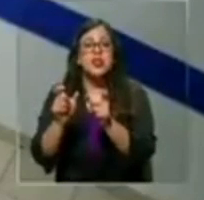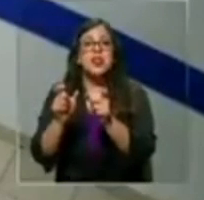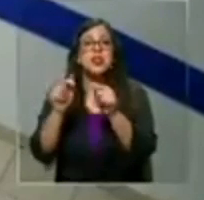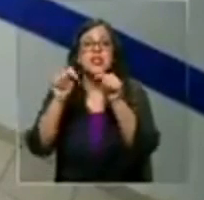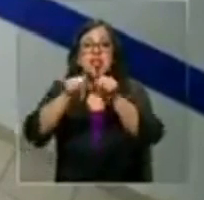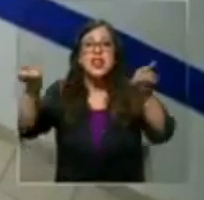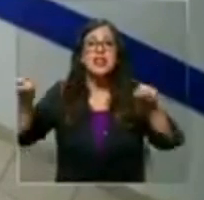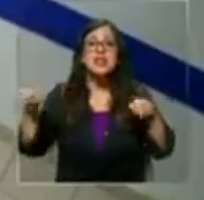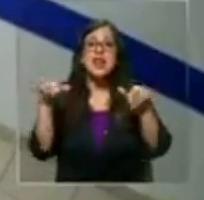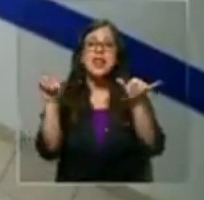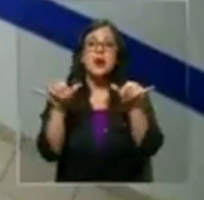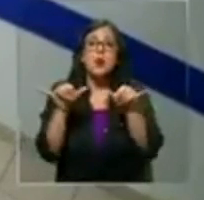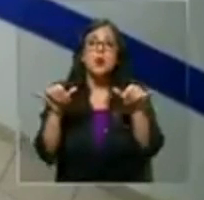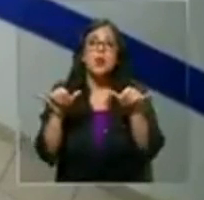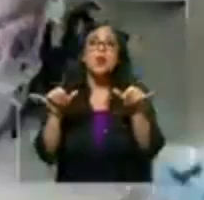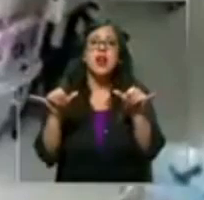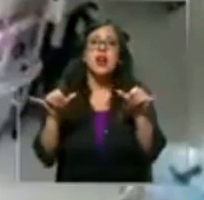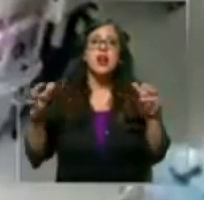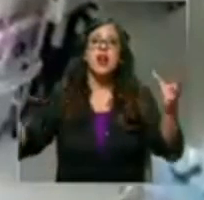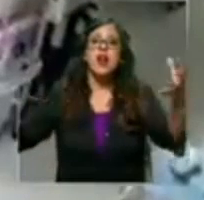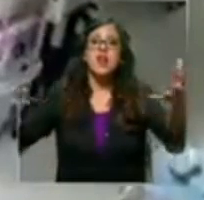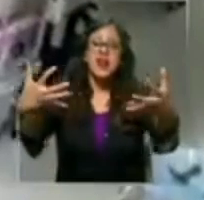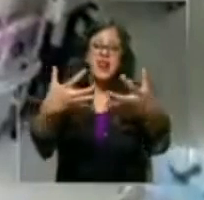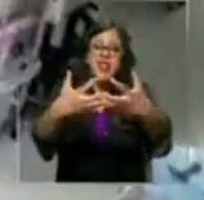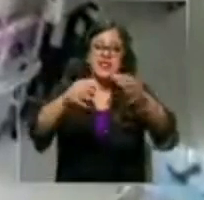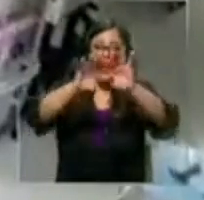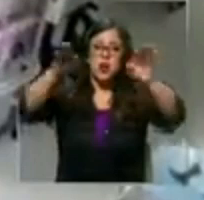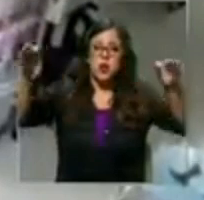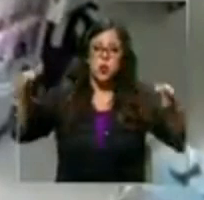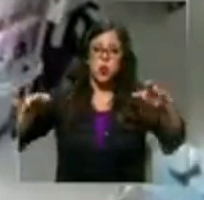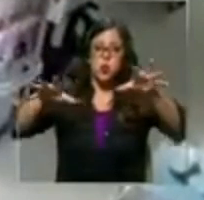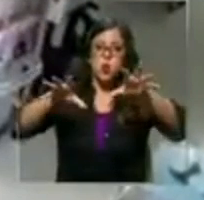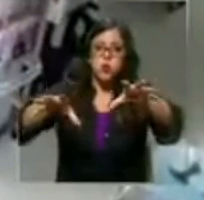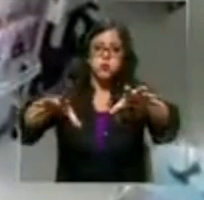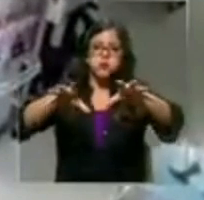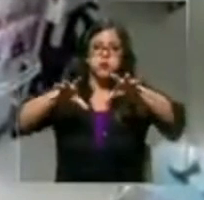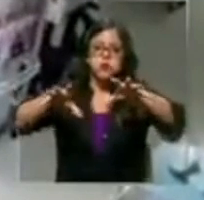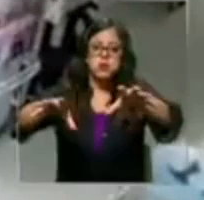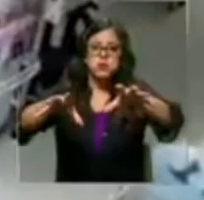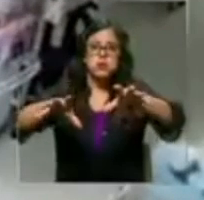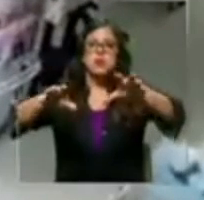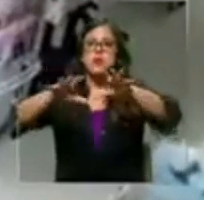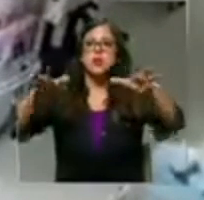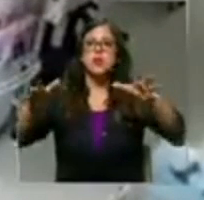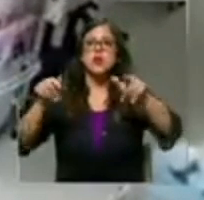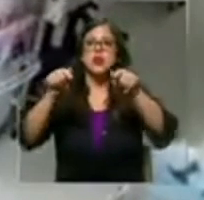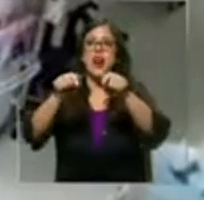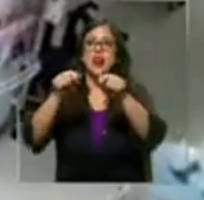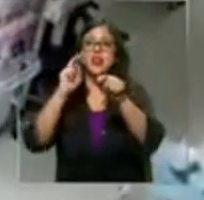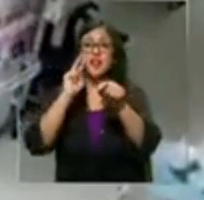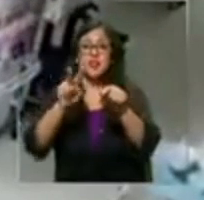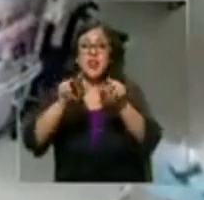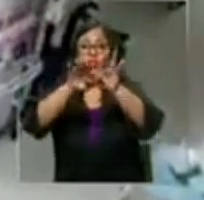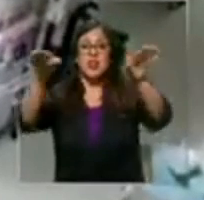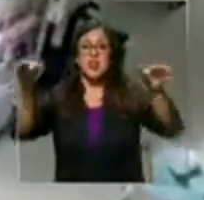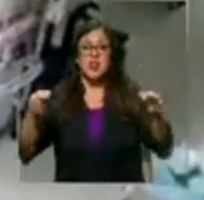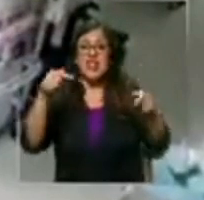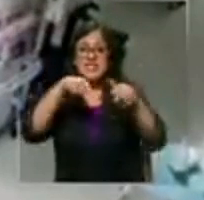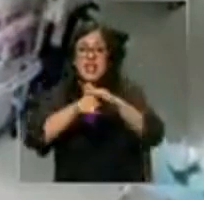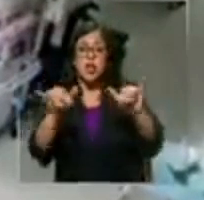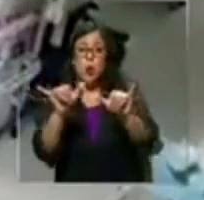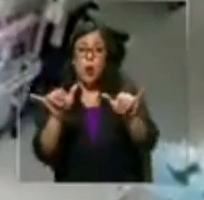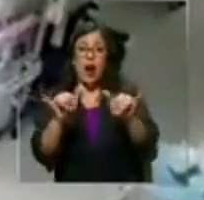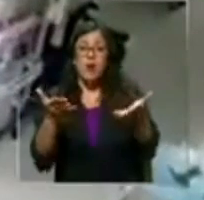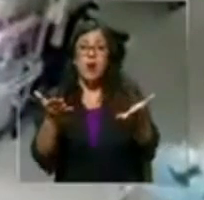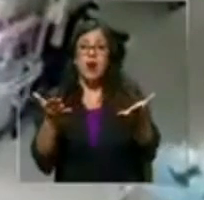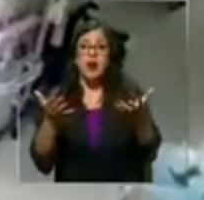neonatos van a abrazar a las incubadoras. Ahí está el momento, llegan a ese lugar. Las incubadoras ya se están moviendo ligeramente.